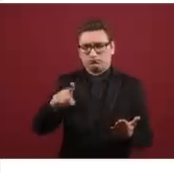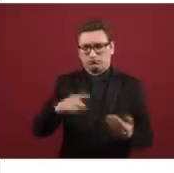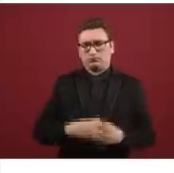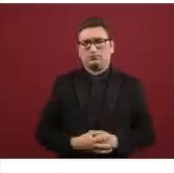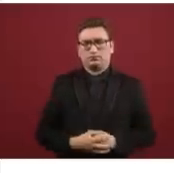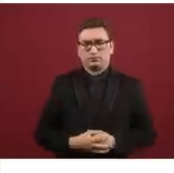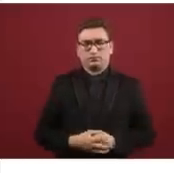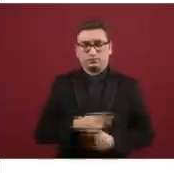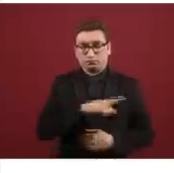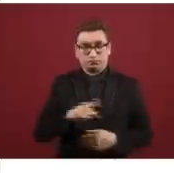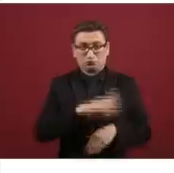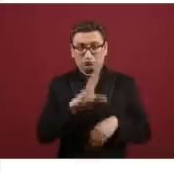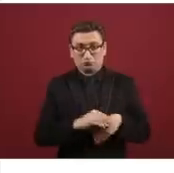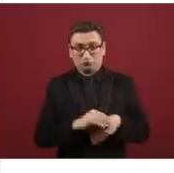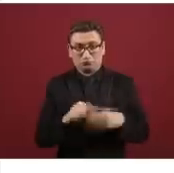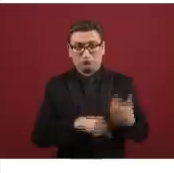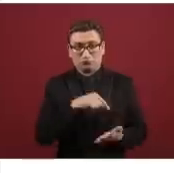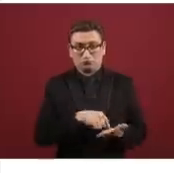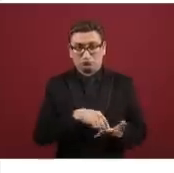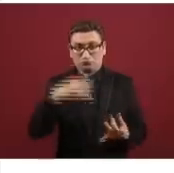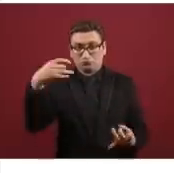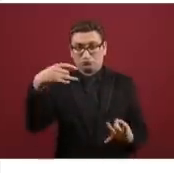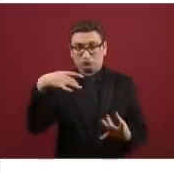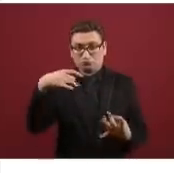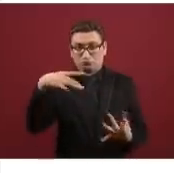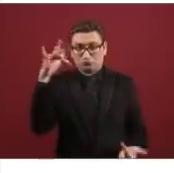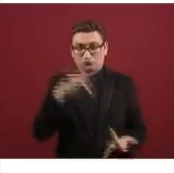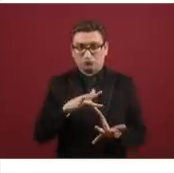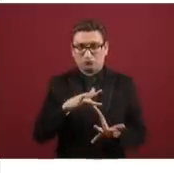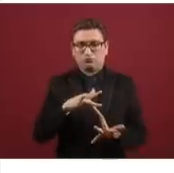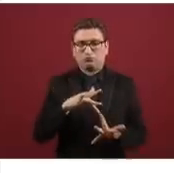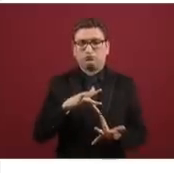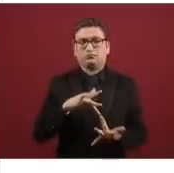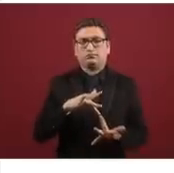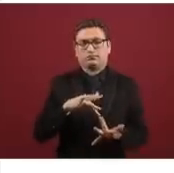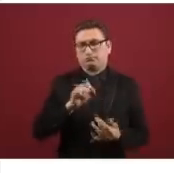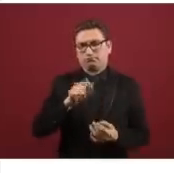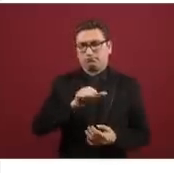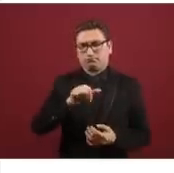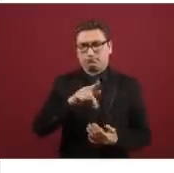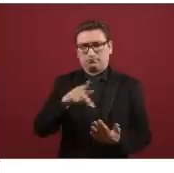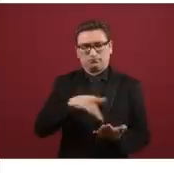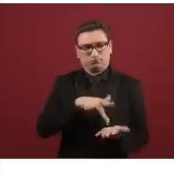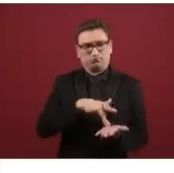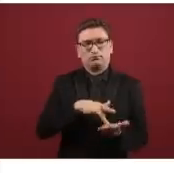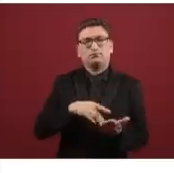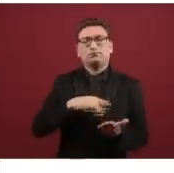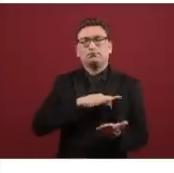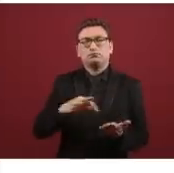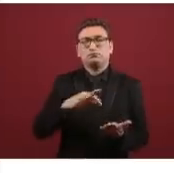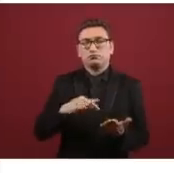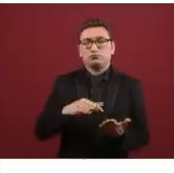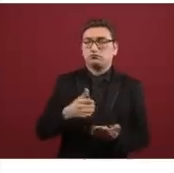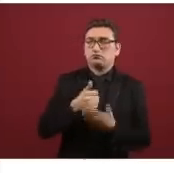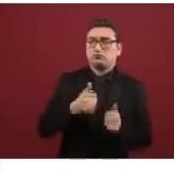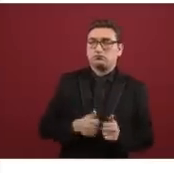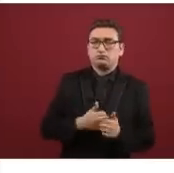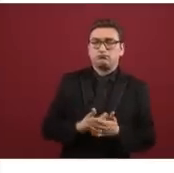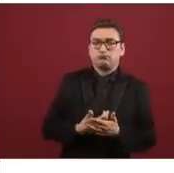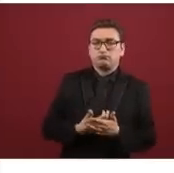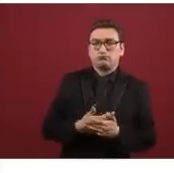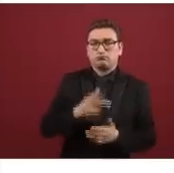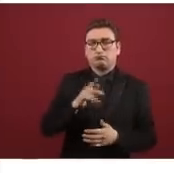accesar a su ubicación, que es parte de la app, en ese momento, si están en la